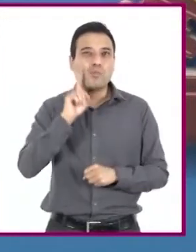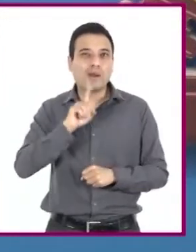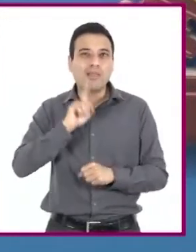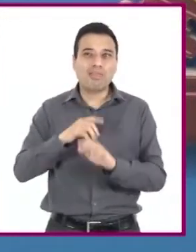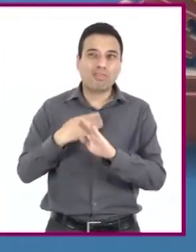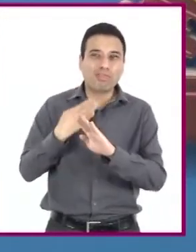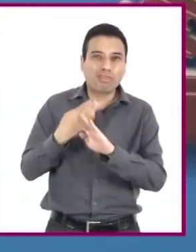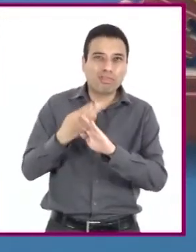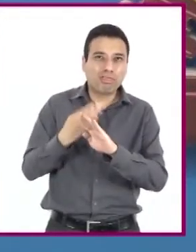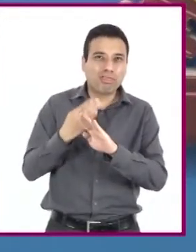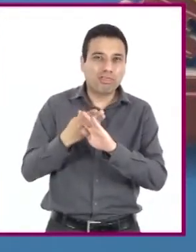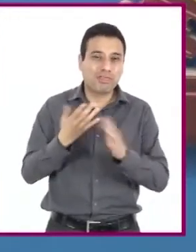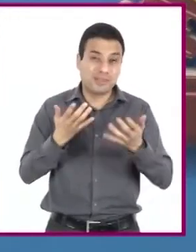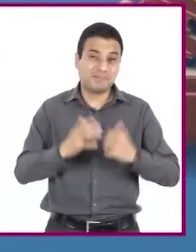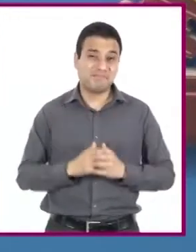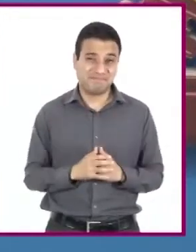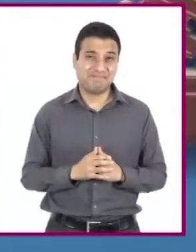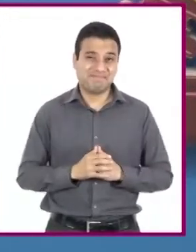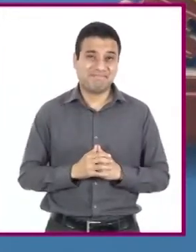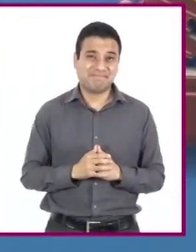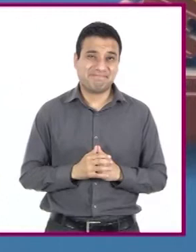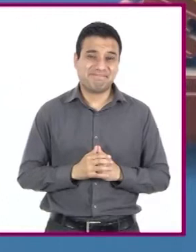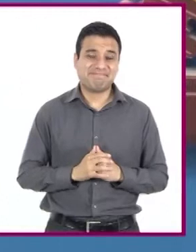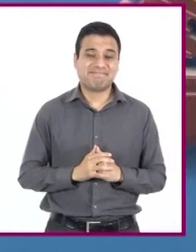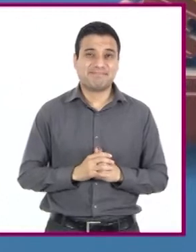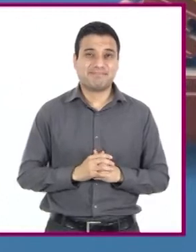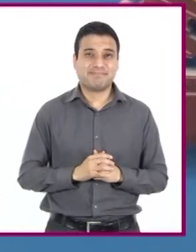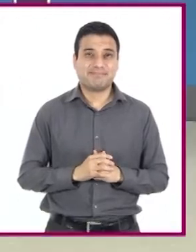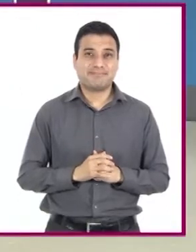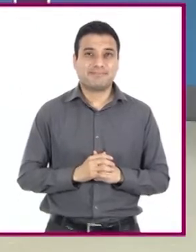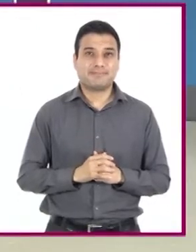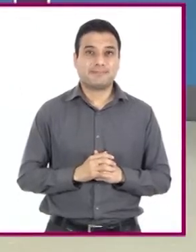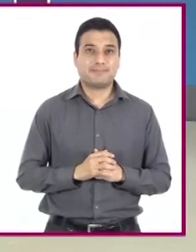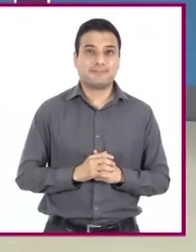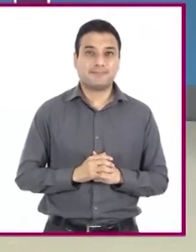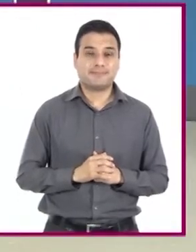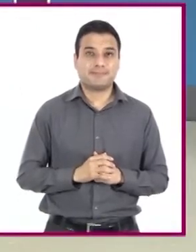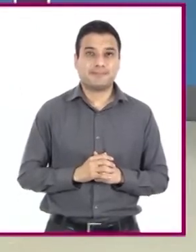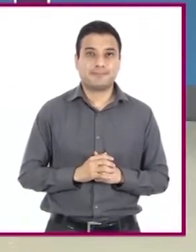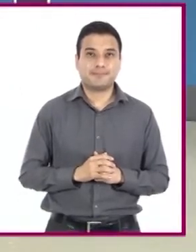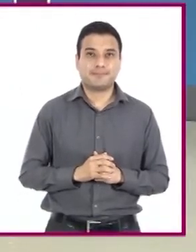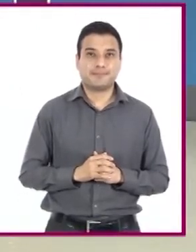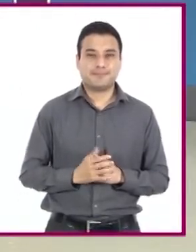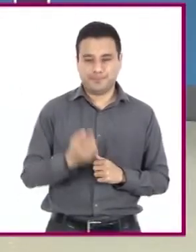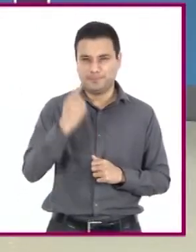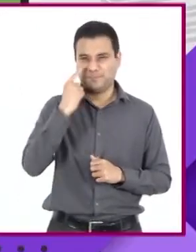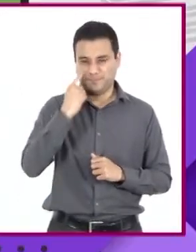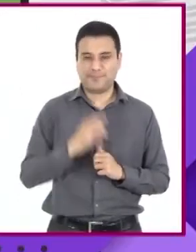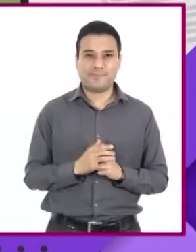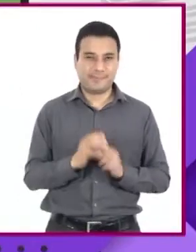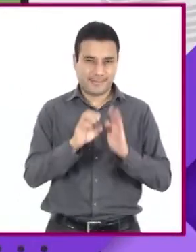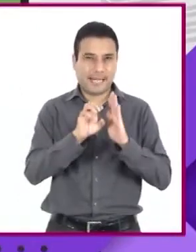Prácticamente todos están basados en estereotipos. Leamos el siguiente caso.